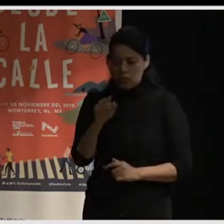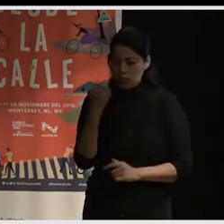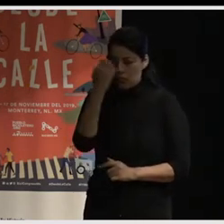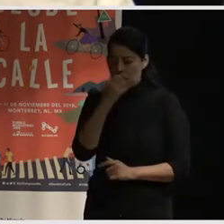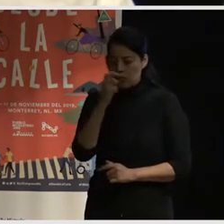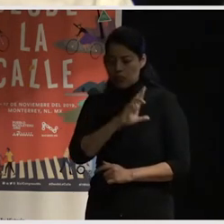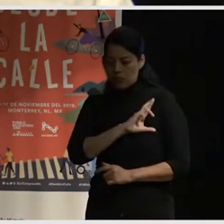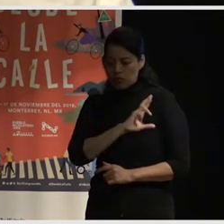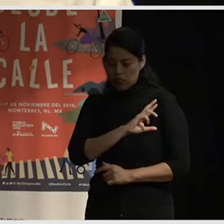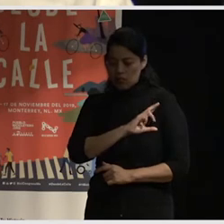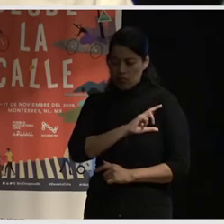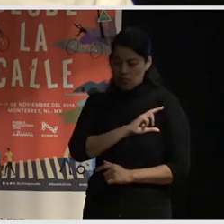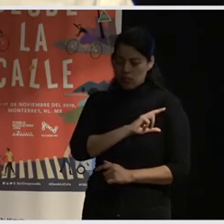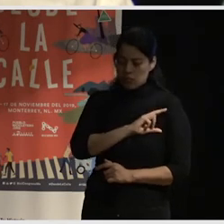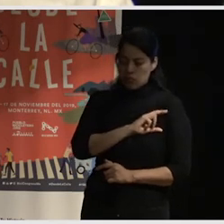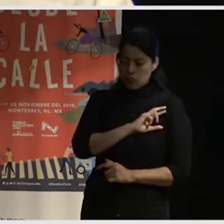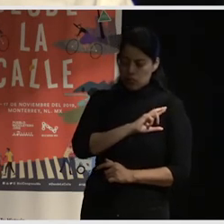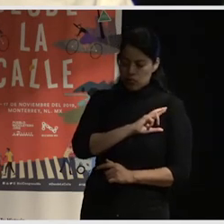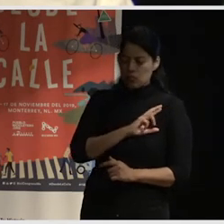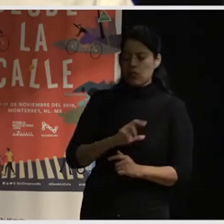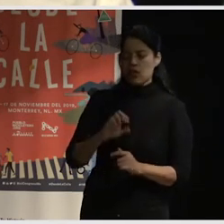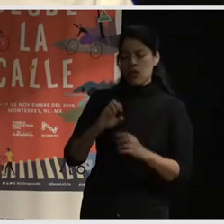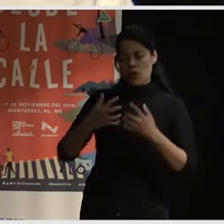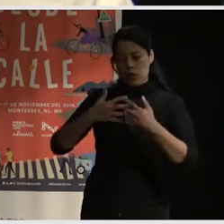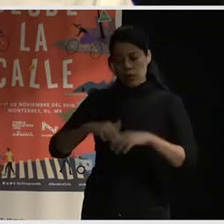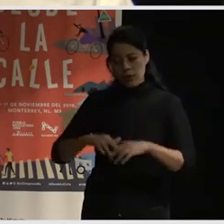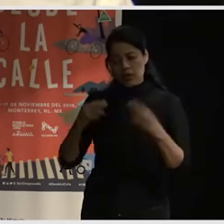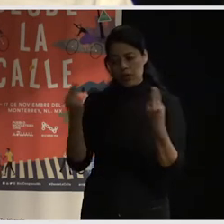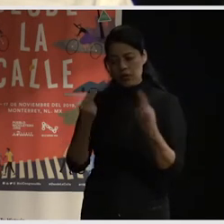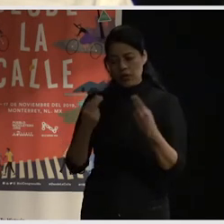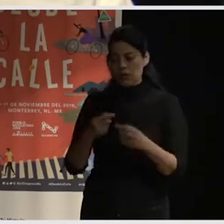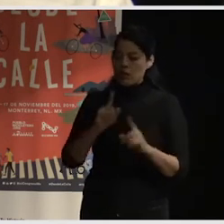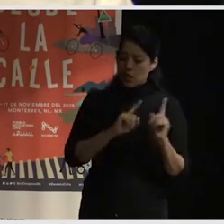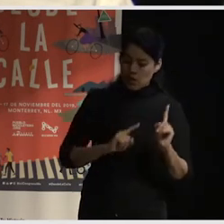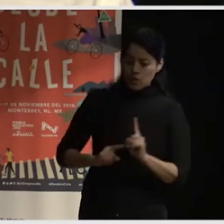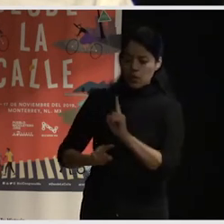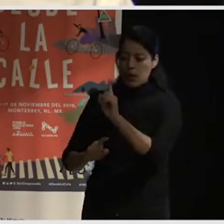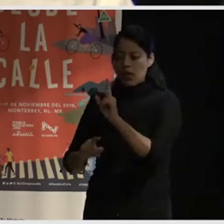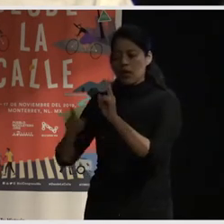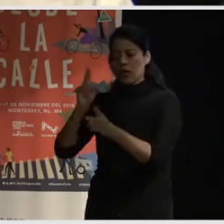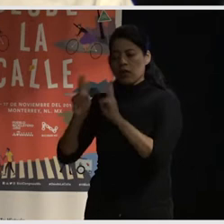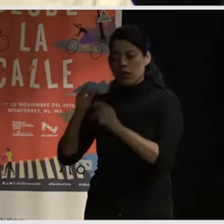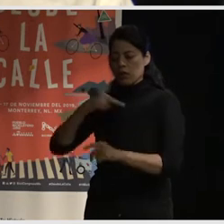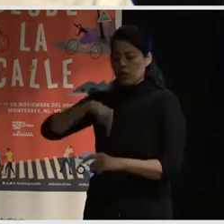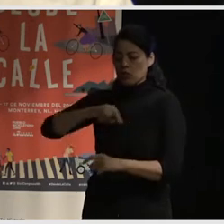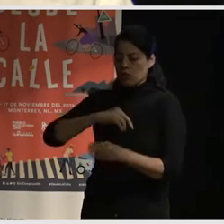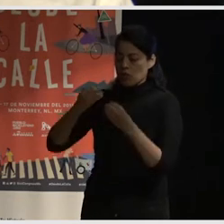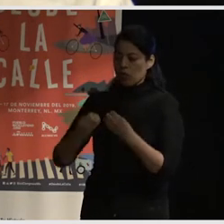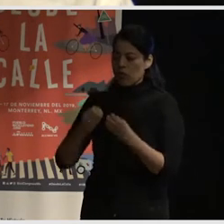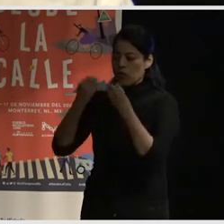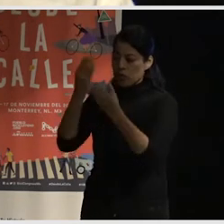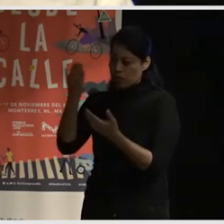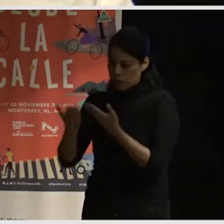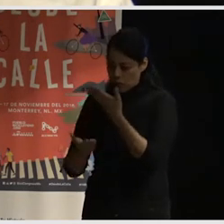o empresa necesita que alguna persona dé alguna plática nosotros ofrecemos esos servicios y también